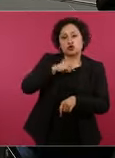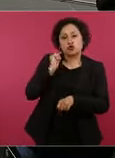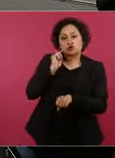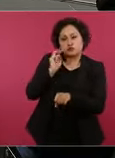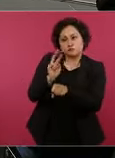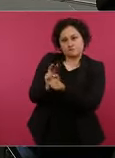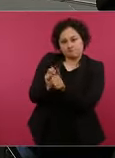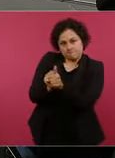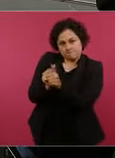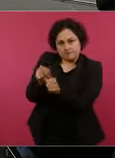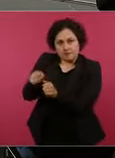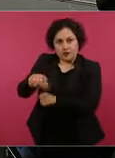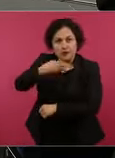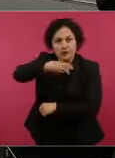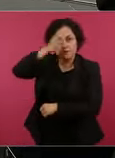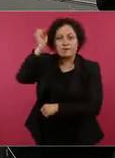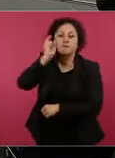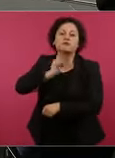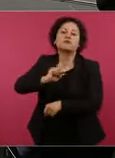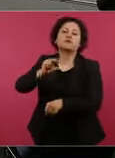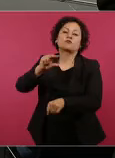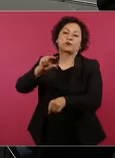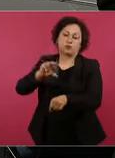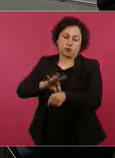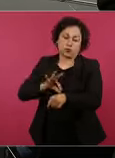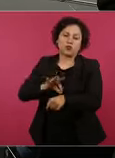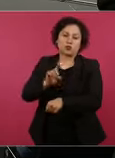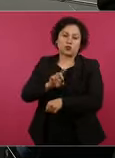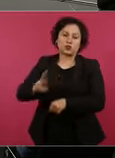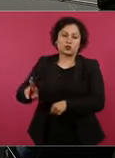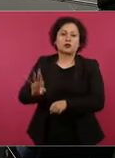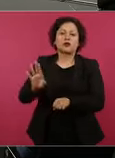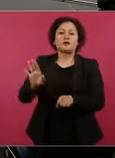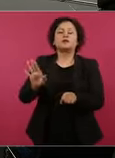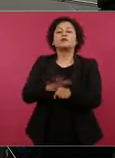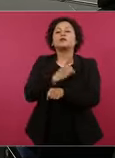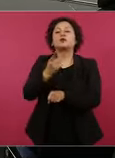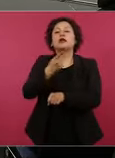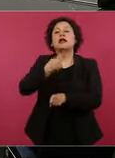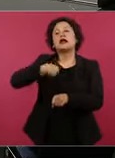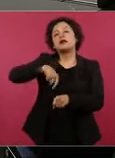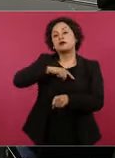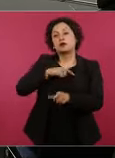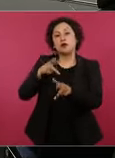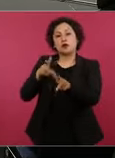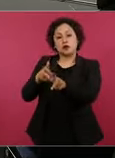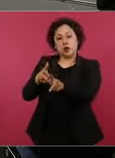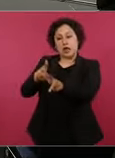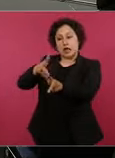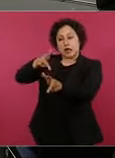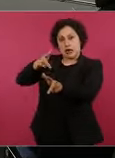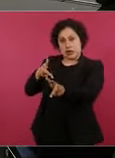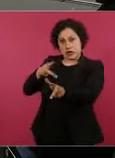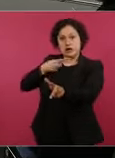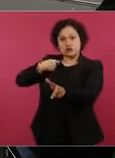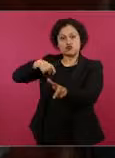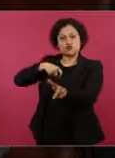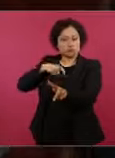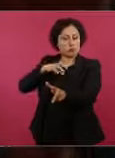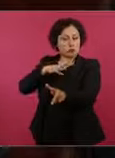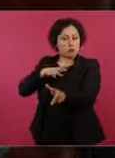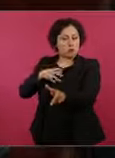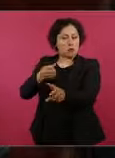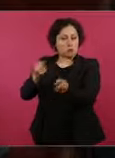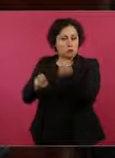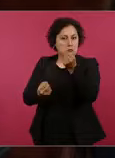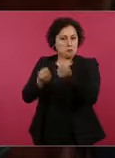Una, regularmente el convoy o vamos muy adelante o vamos muy atrás. En esta ocasión, los compañeros también que